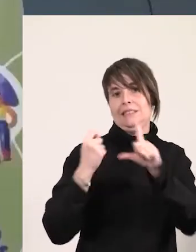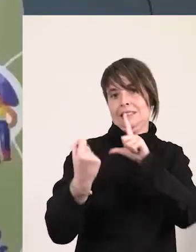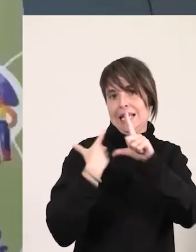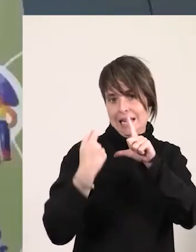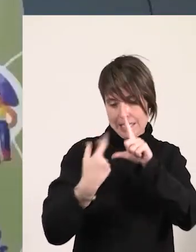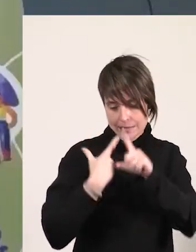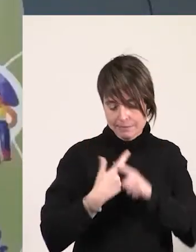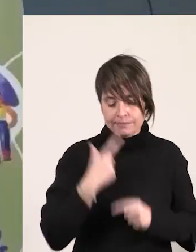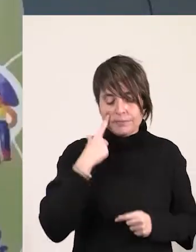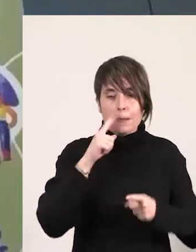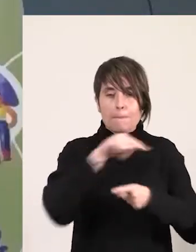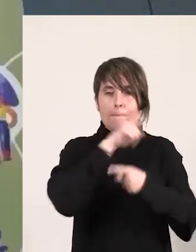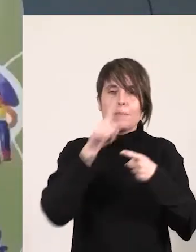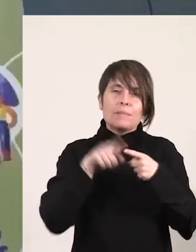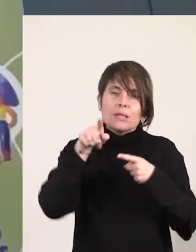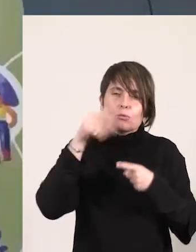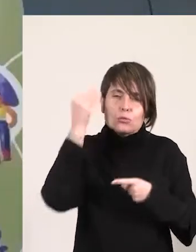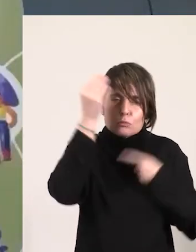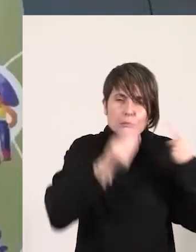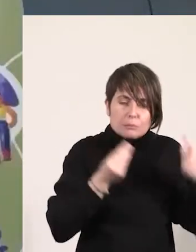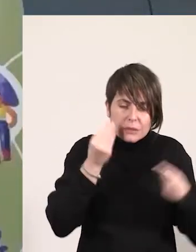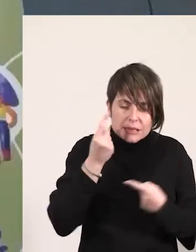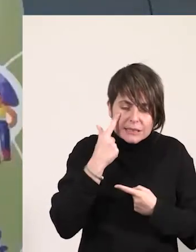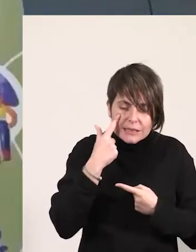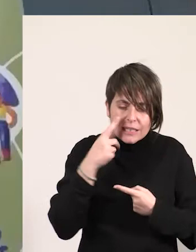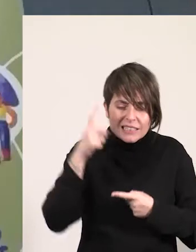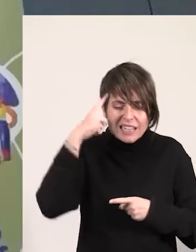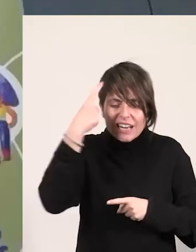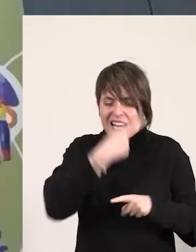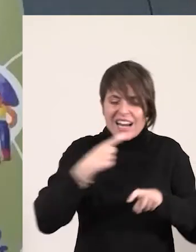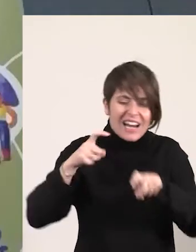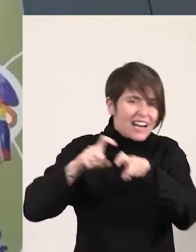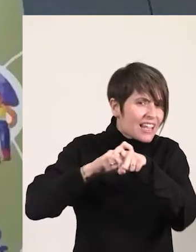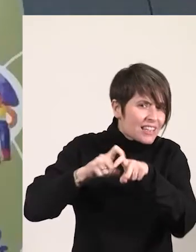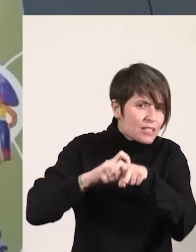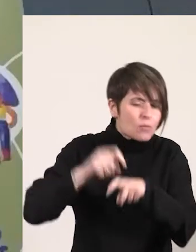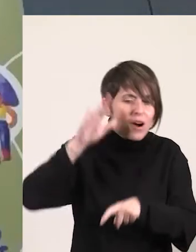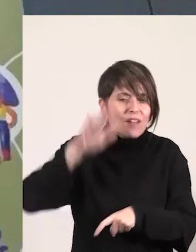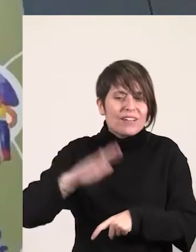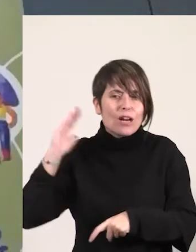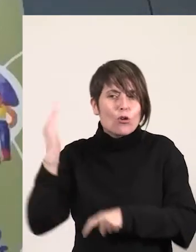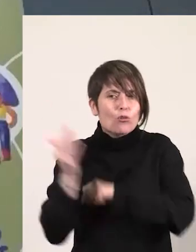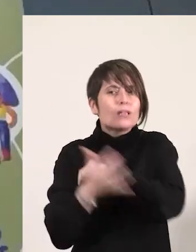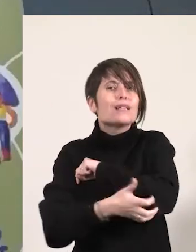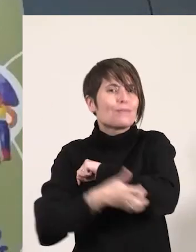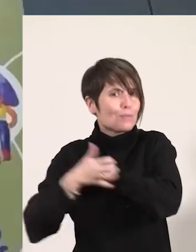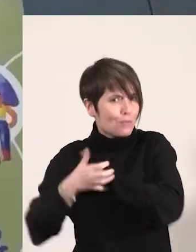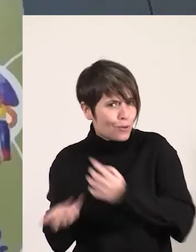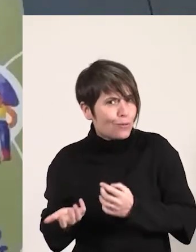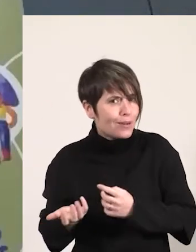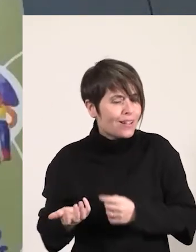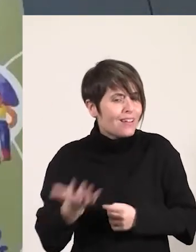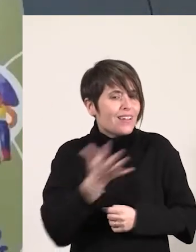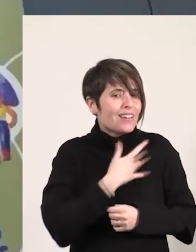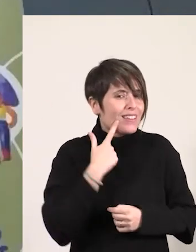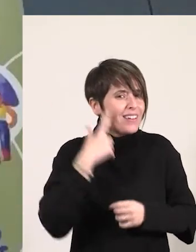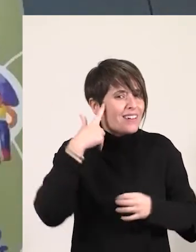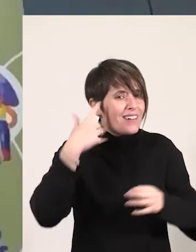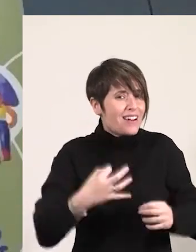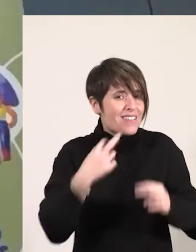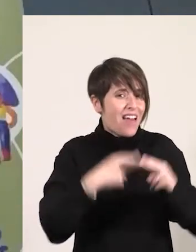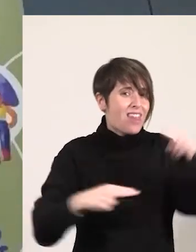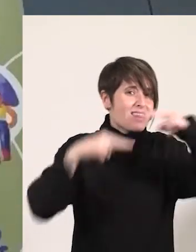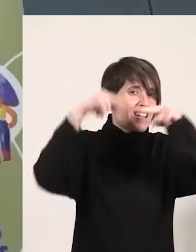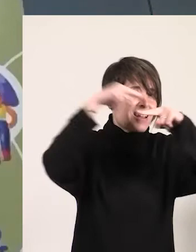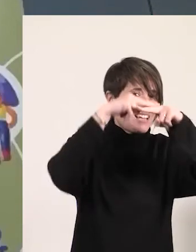a través del WhatsApp y Telegram. La primera pregunta es, ¿no crees que más que racismo en realidad lo que se condena es ser pobre?